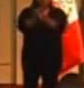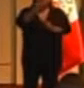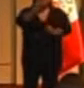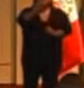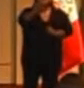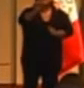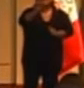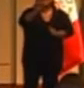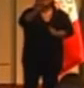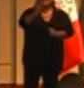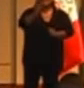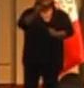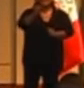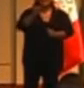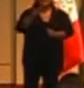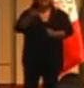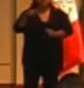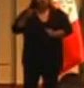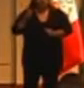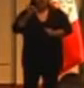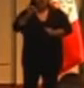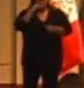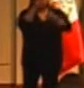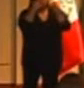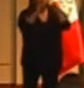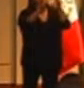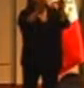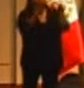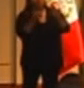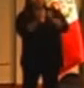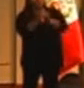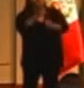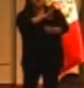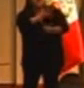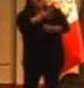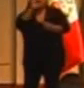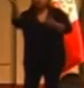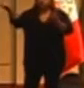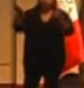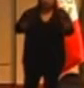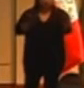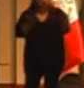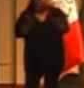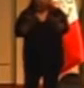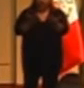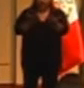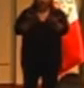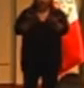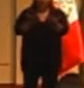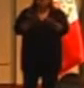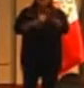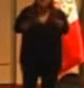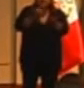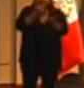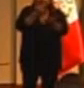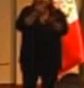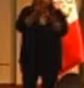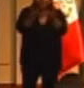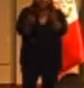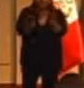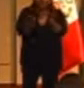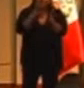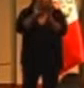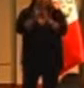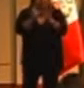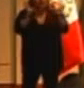Serenazgo, las estadísticas de la Fiscalía, lo que hemos hecho es ver qué es lo que sucede cuando se